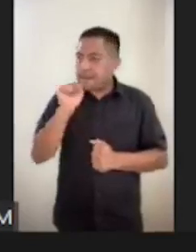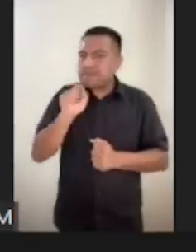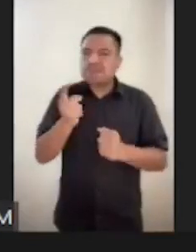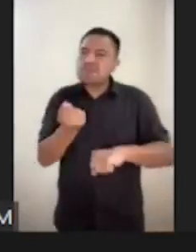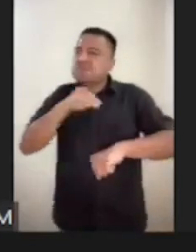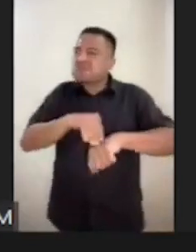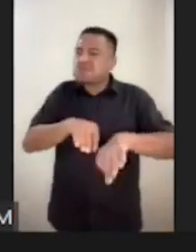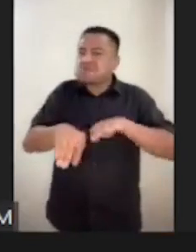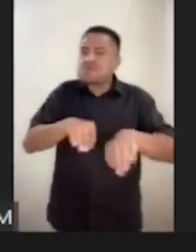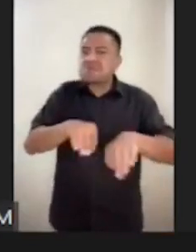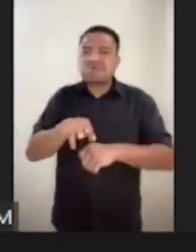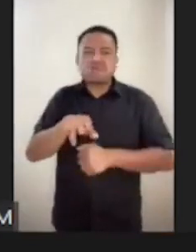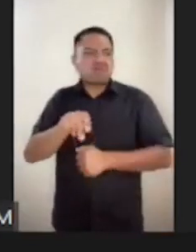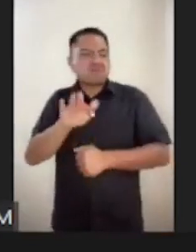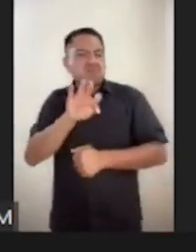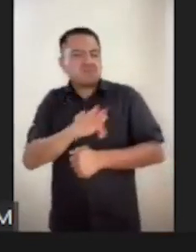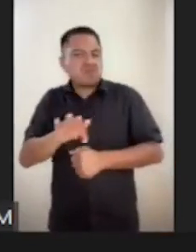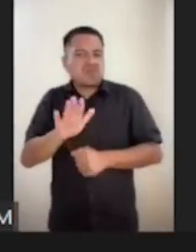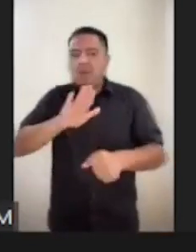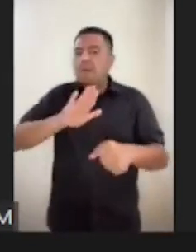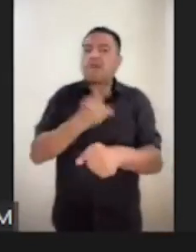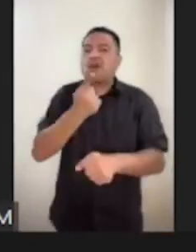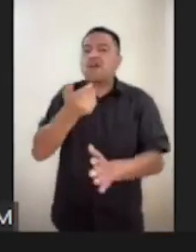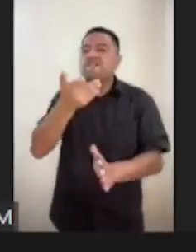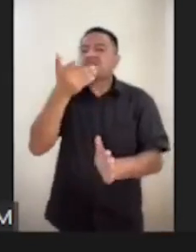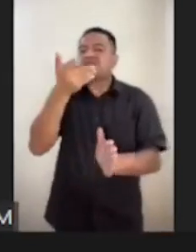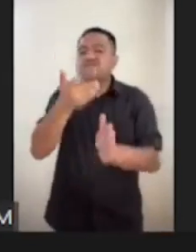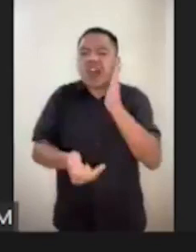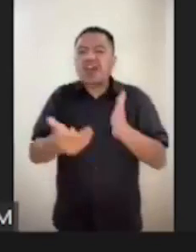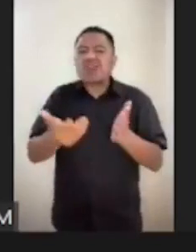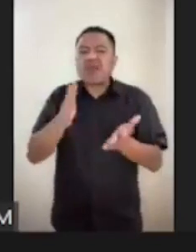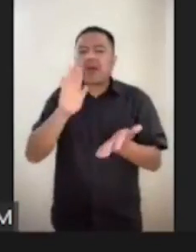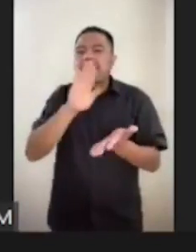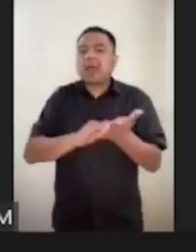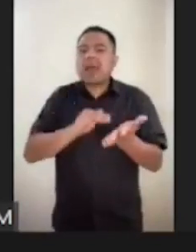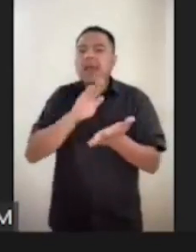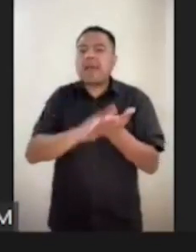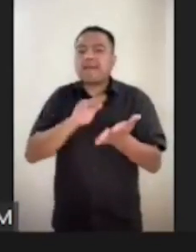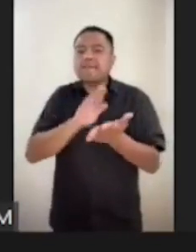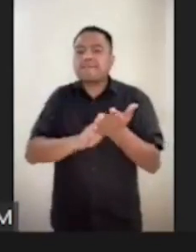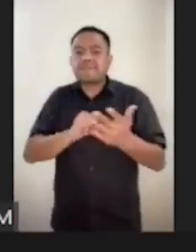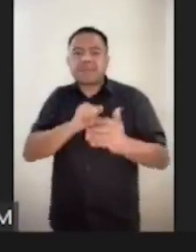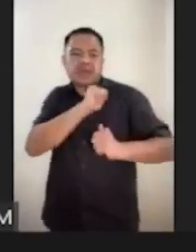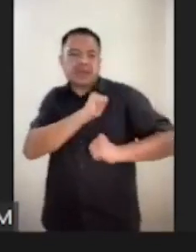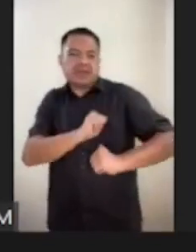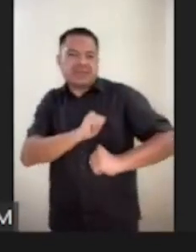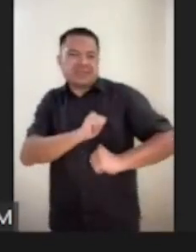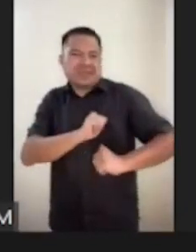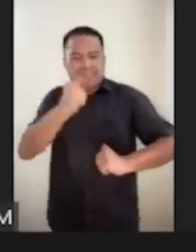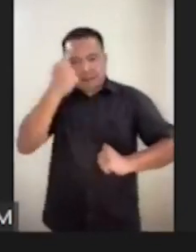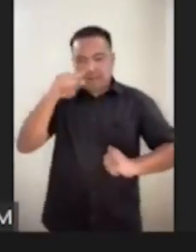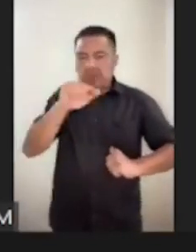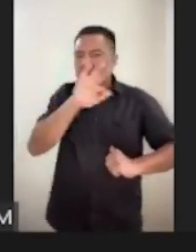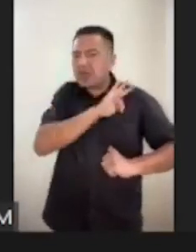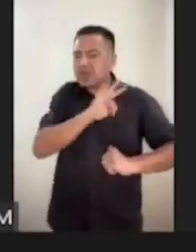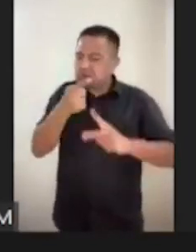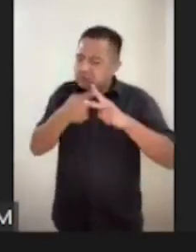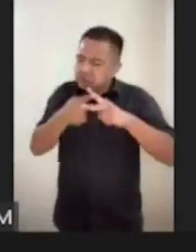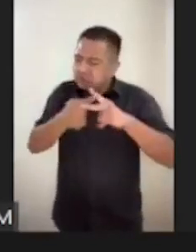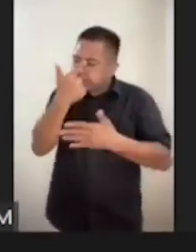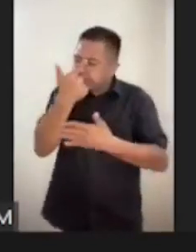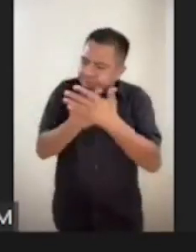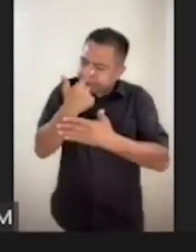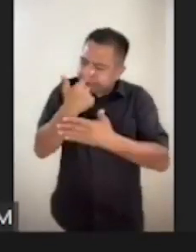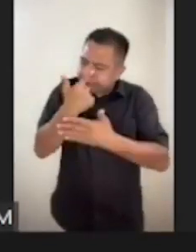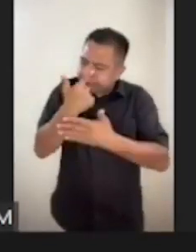inoperante porque nos falta el documento base para su cuantificación y